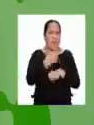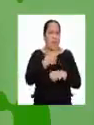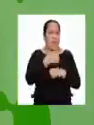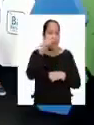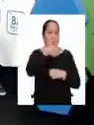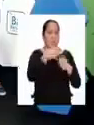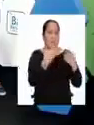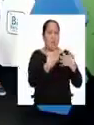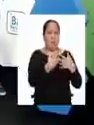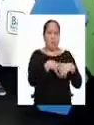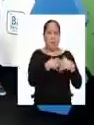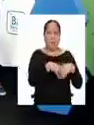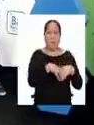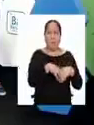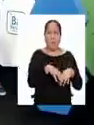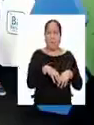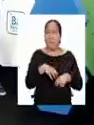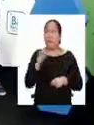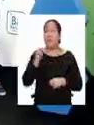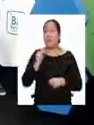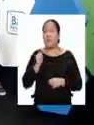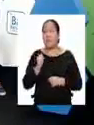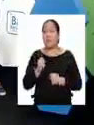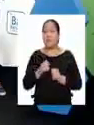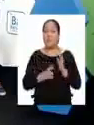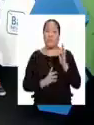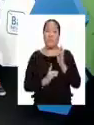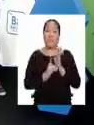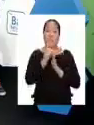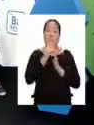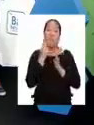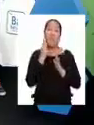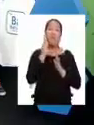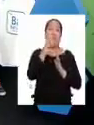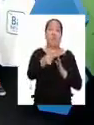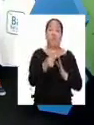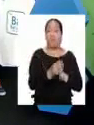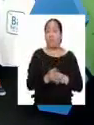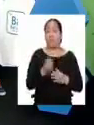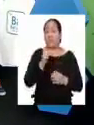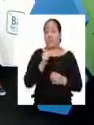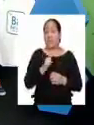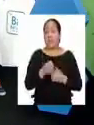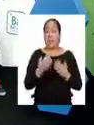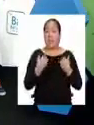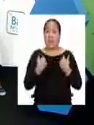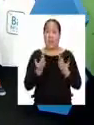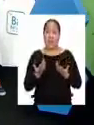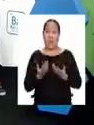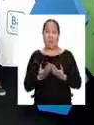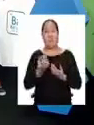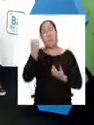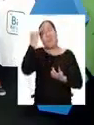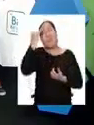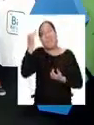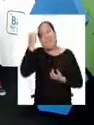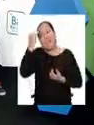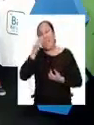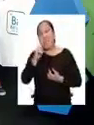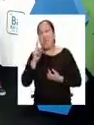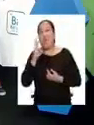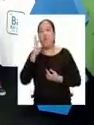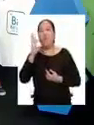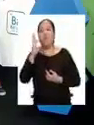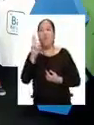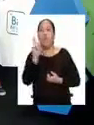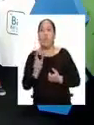más desarrolladas. Sí, más desarrolladas, con conciencia y todo. Claro, es una posibilidad, algo similar